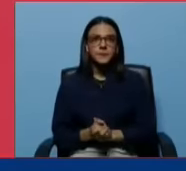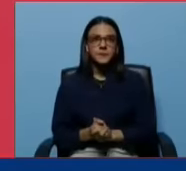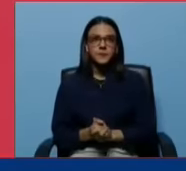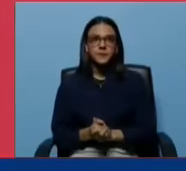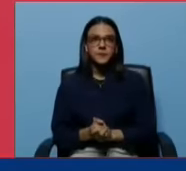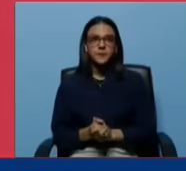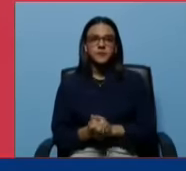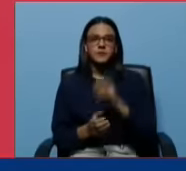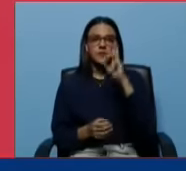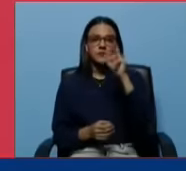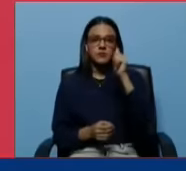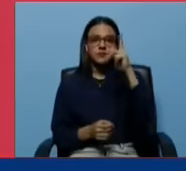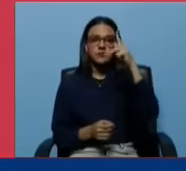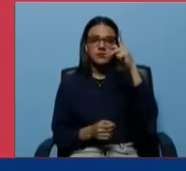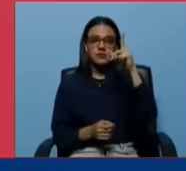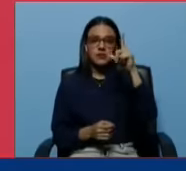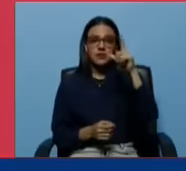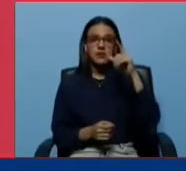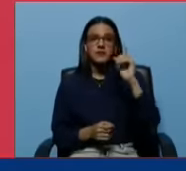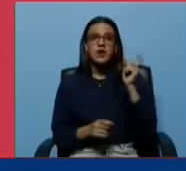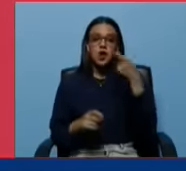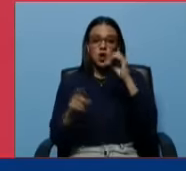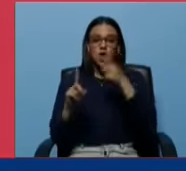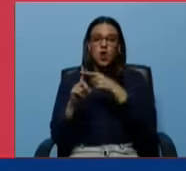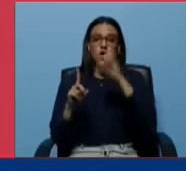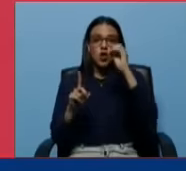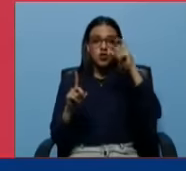Ral González, un abrazo,